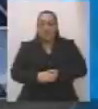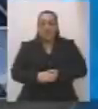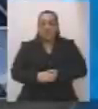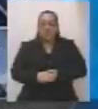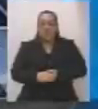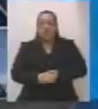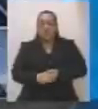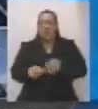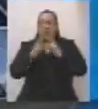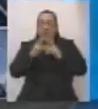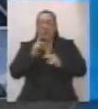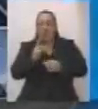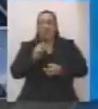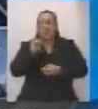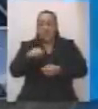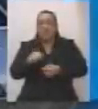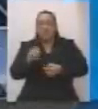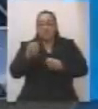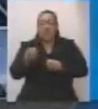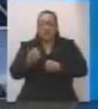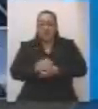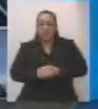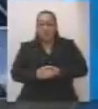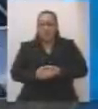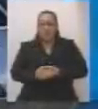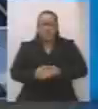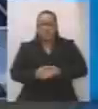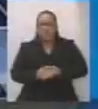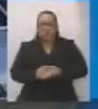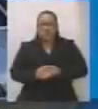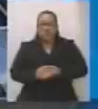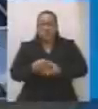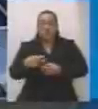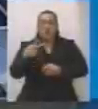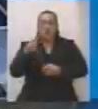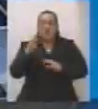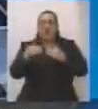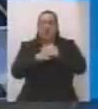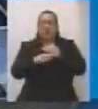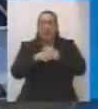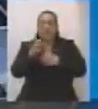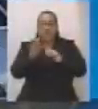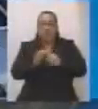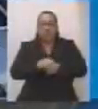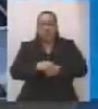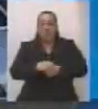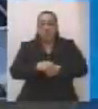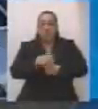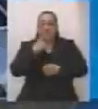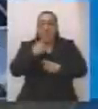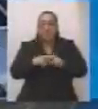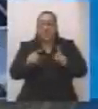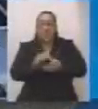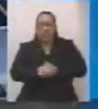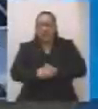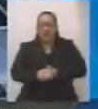La respuesta es sí, porque este incremento de la desigualdad efectivamente contradice una muy